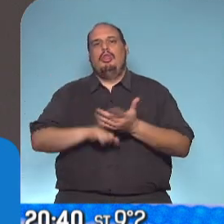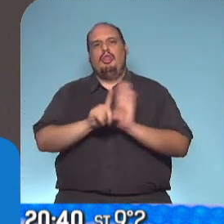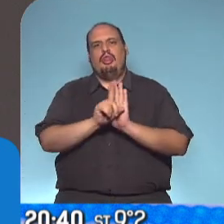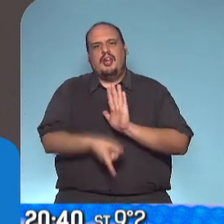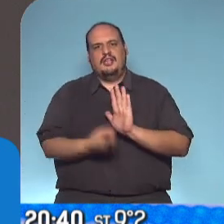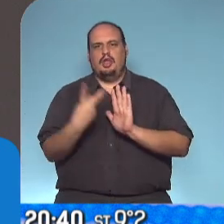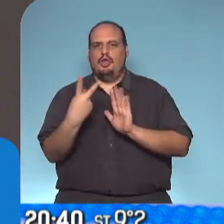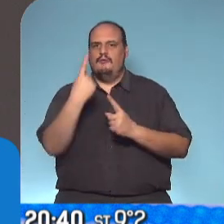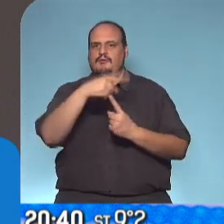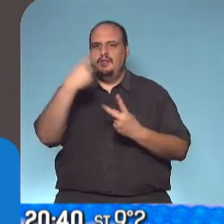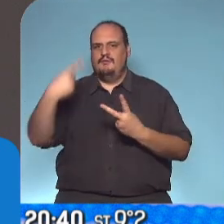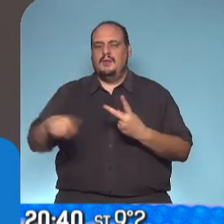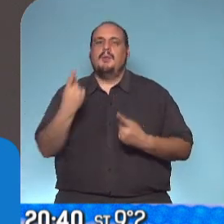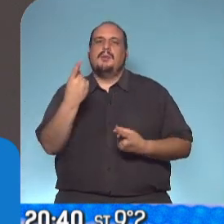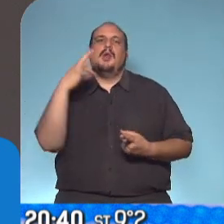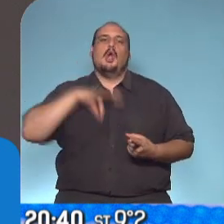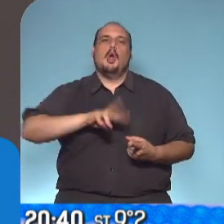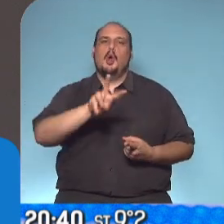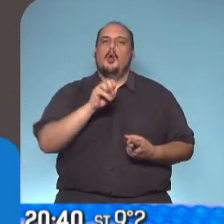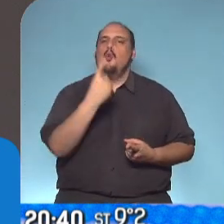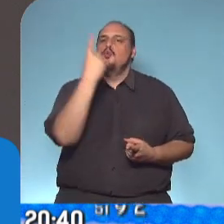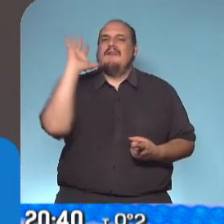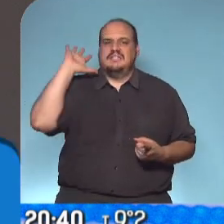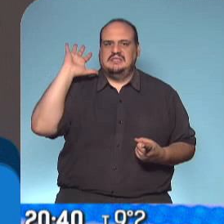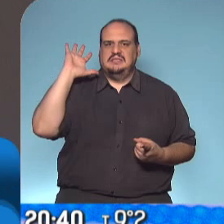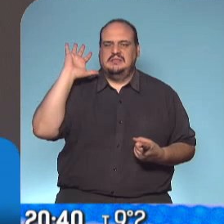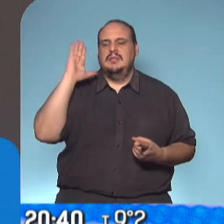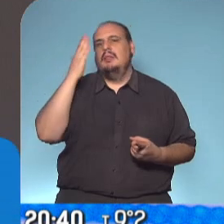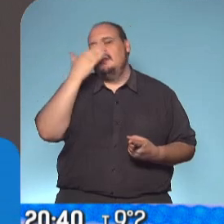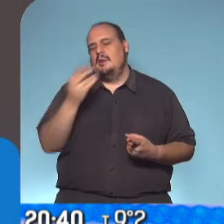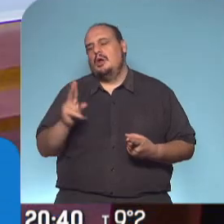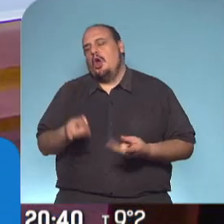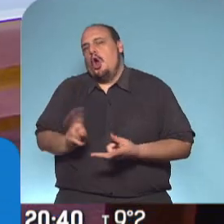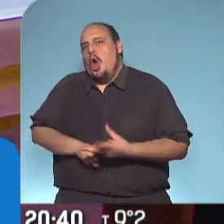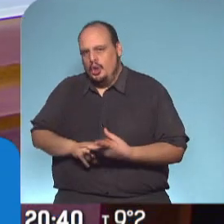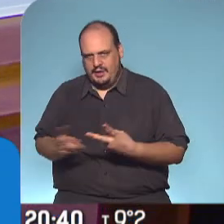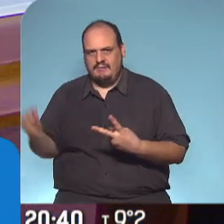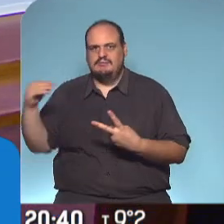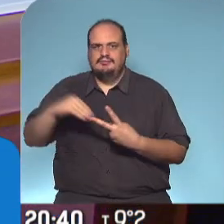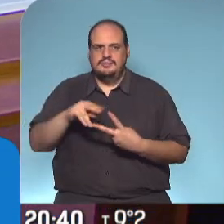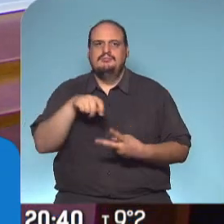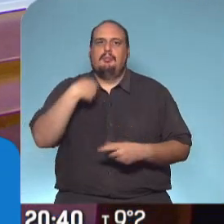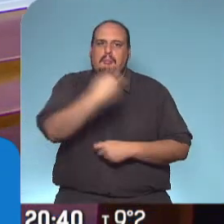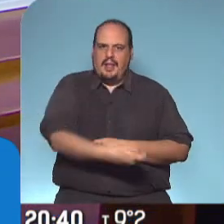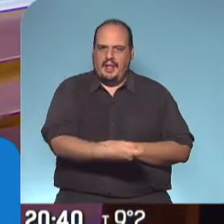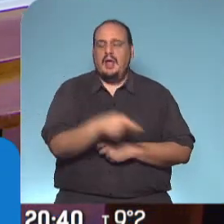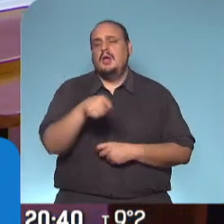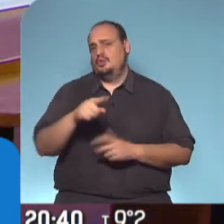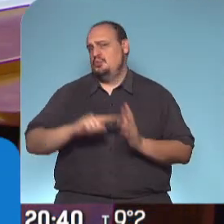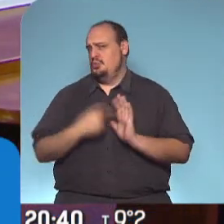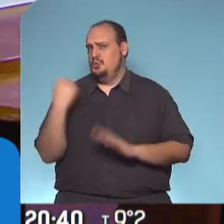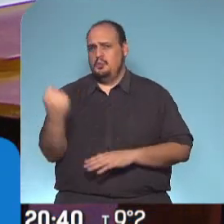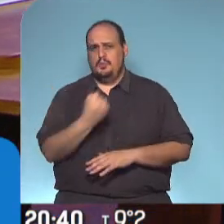primero iba a ser un ingreso excepcional por única vez y después, bueno, se volvió a tomar la decisión de volver a pagarlo, es súper importante